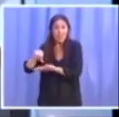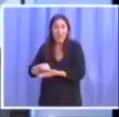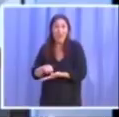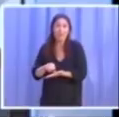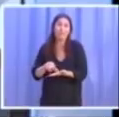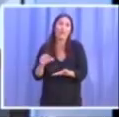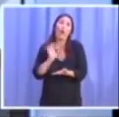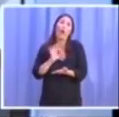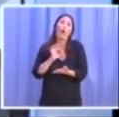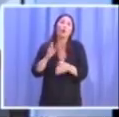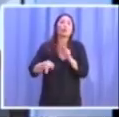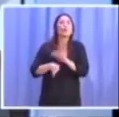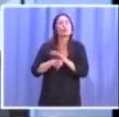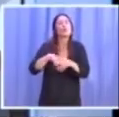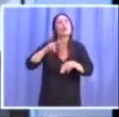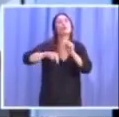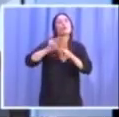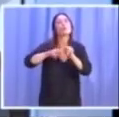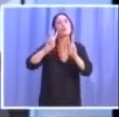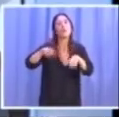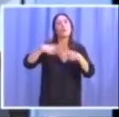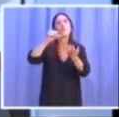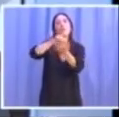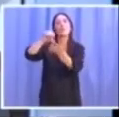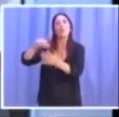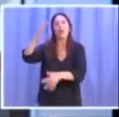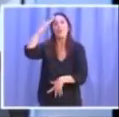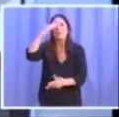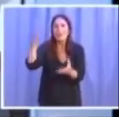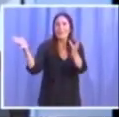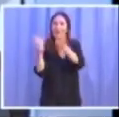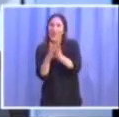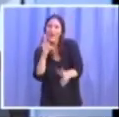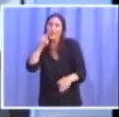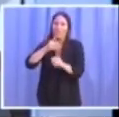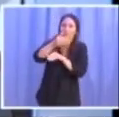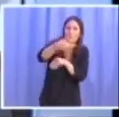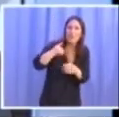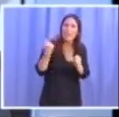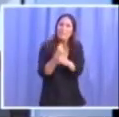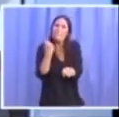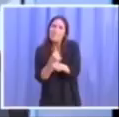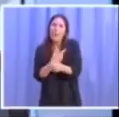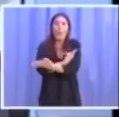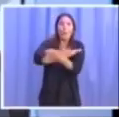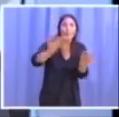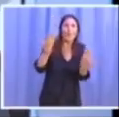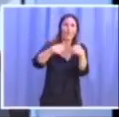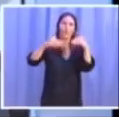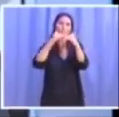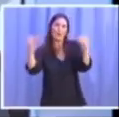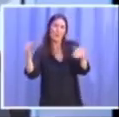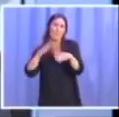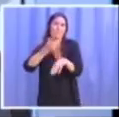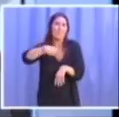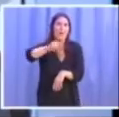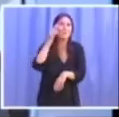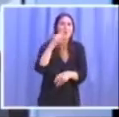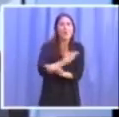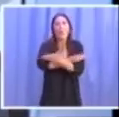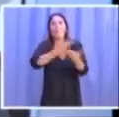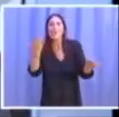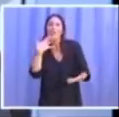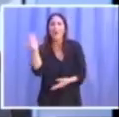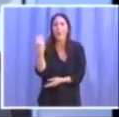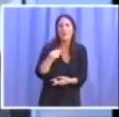seguimos construyendo una ciudad cargada de ilusión, de ganas, de expectativas, de empleo, confiando en la igualdad para las mujeres, confiando